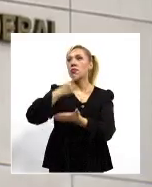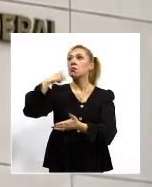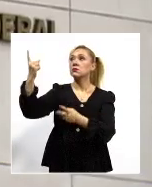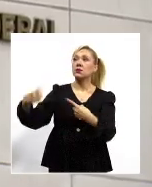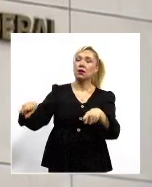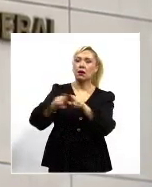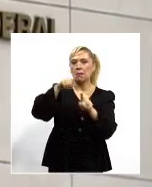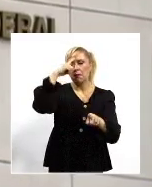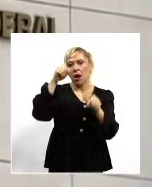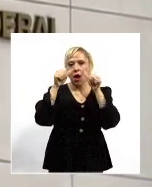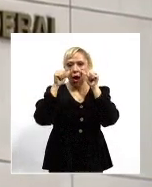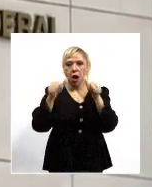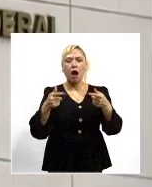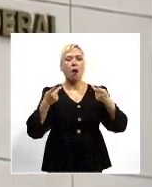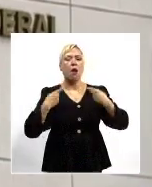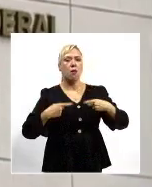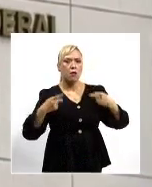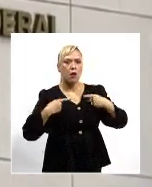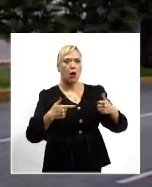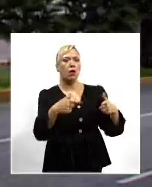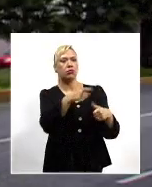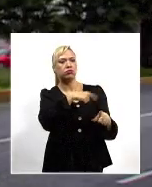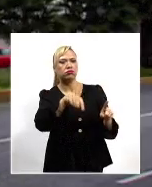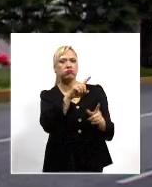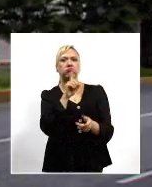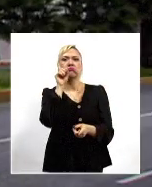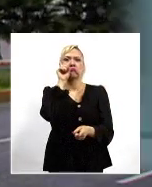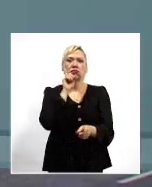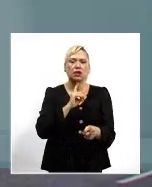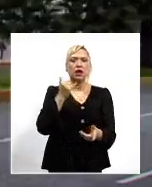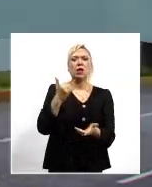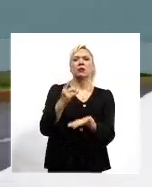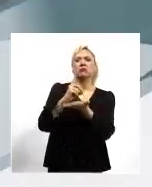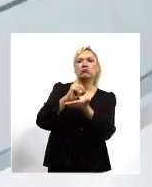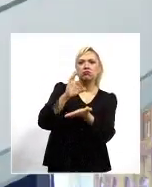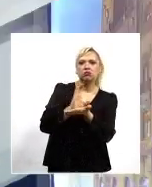atención diferenciada a grupos prioritarios.